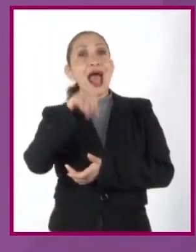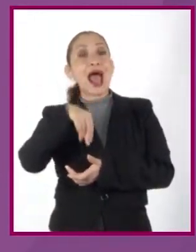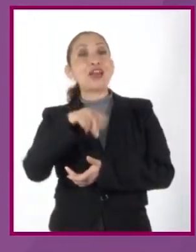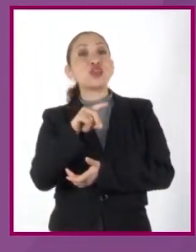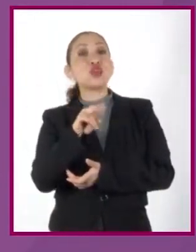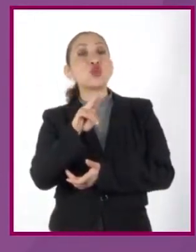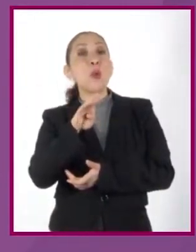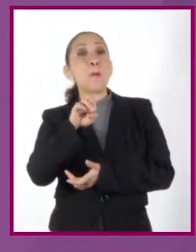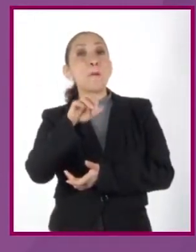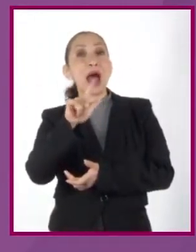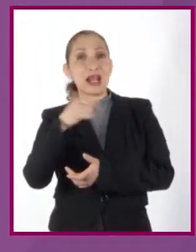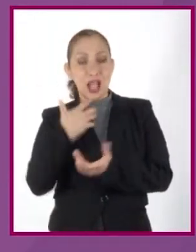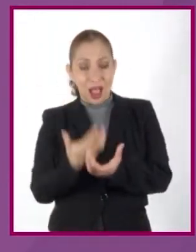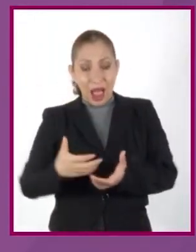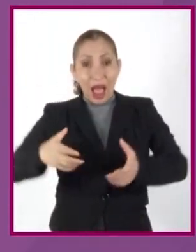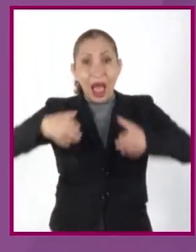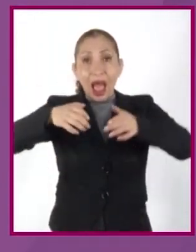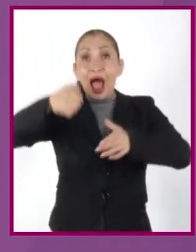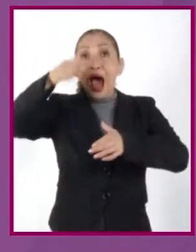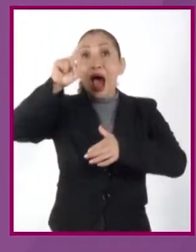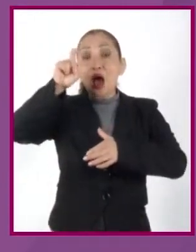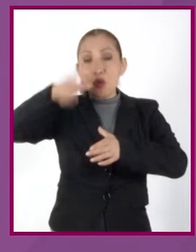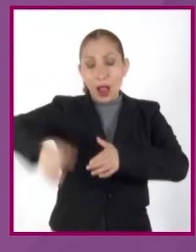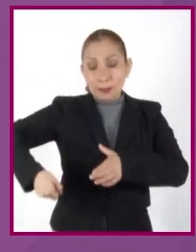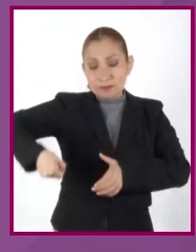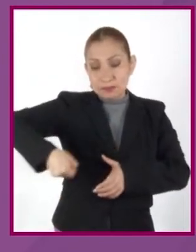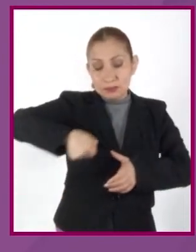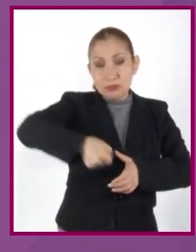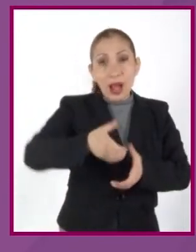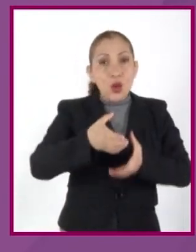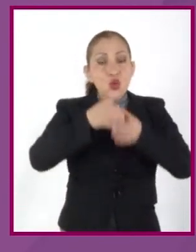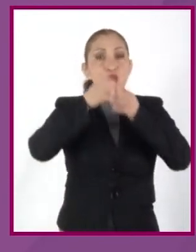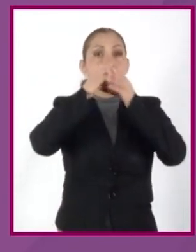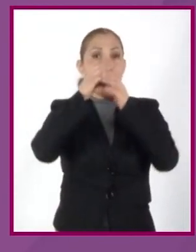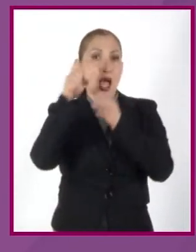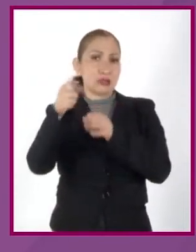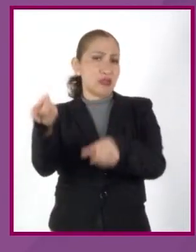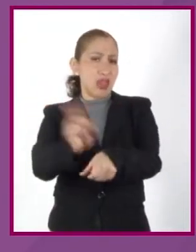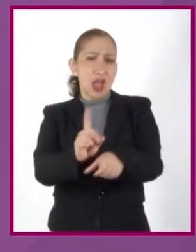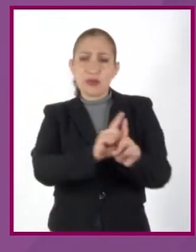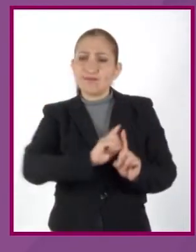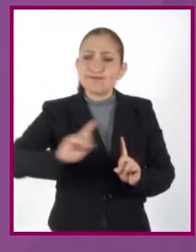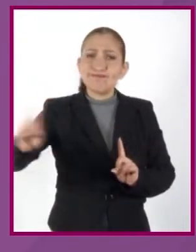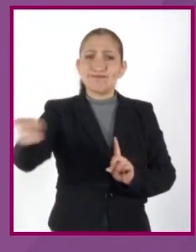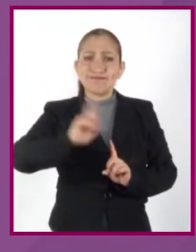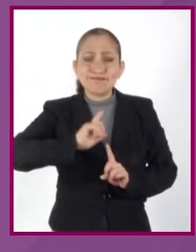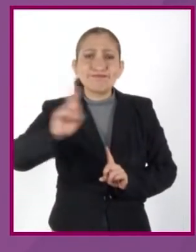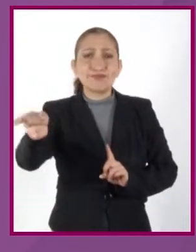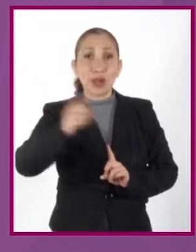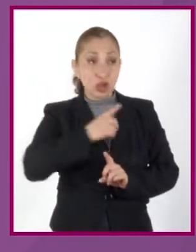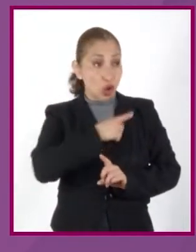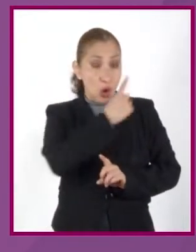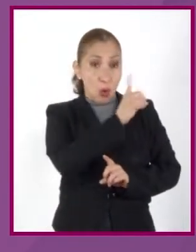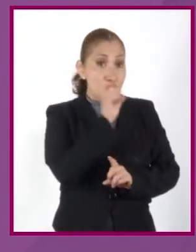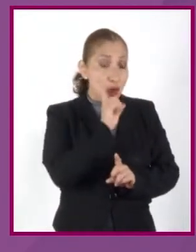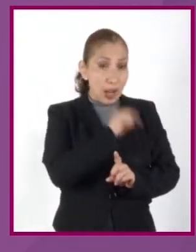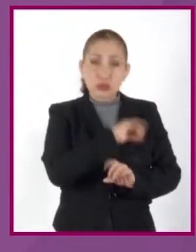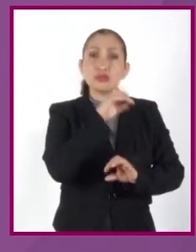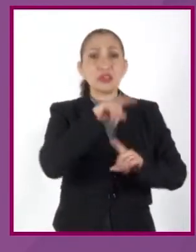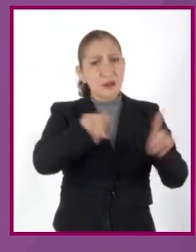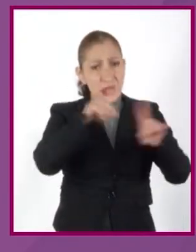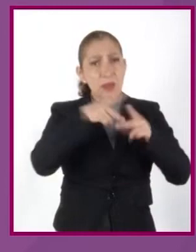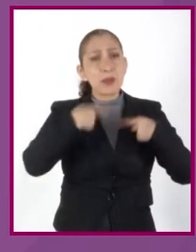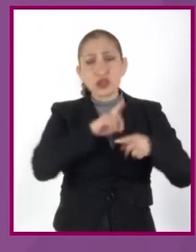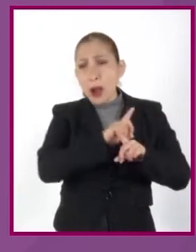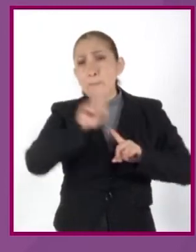y se traía un cantarito de agua para tomar. Eso era diariamente, no solamente ella, sino varias